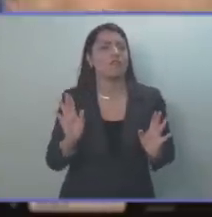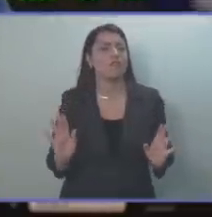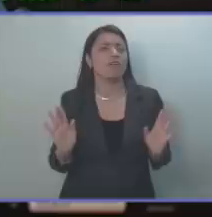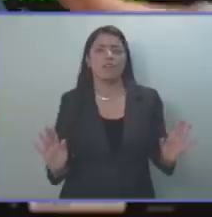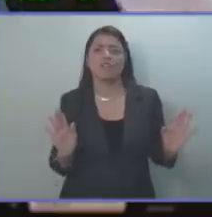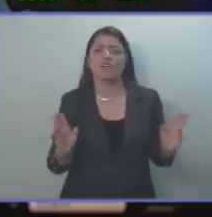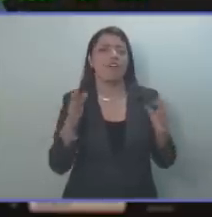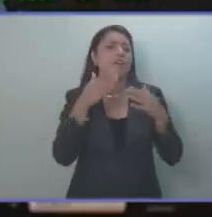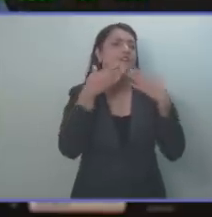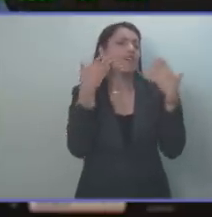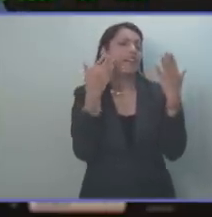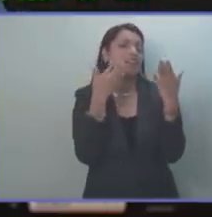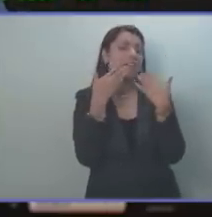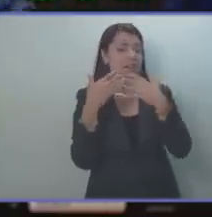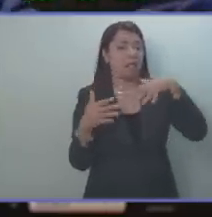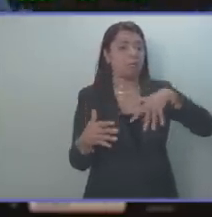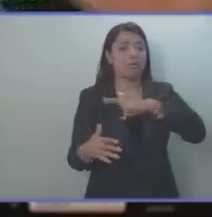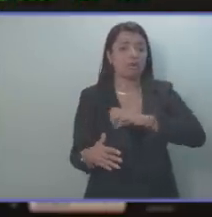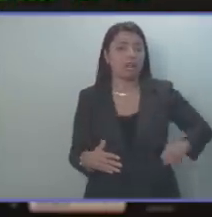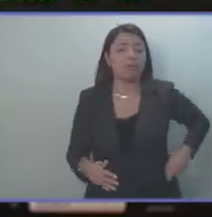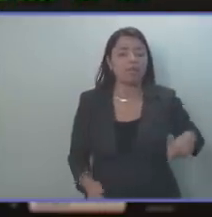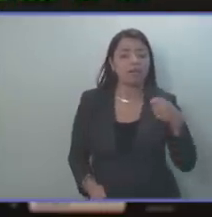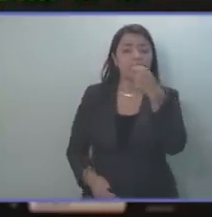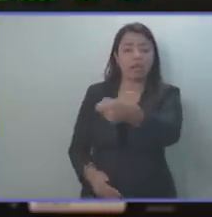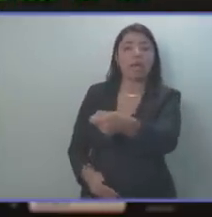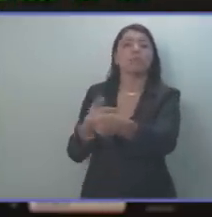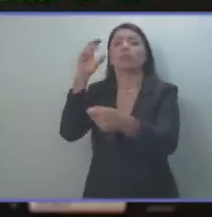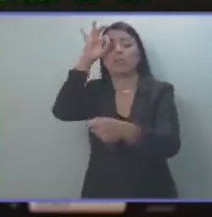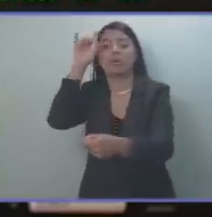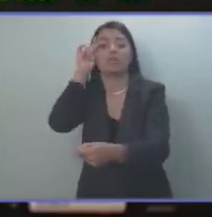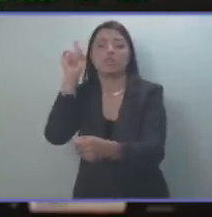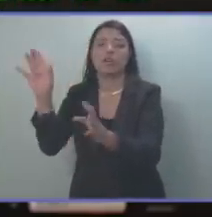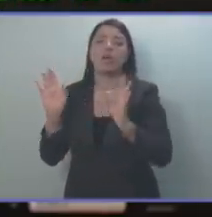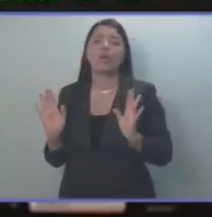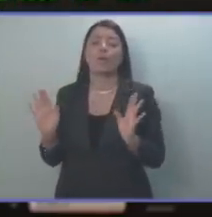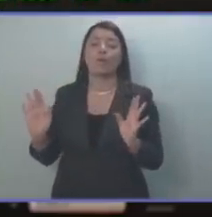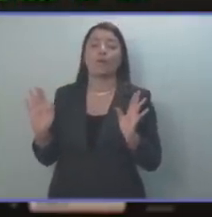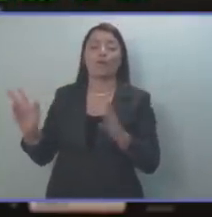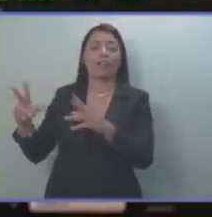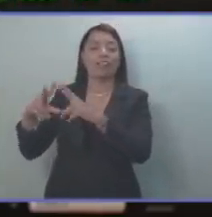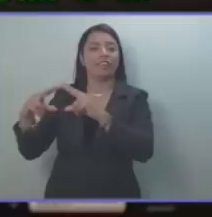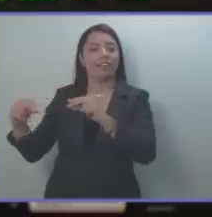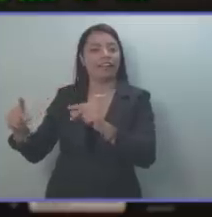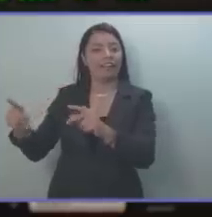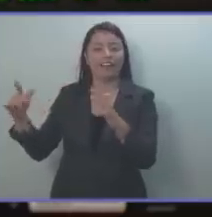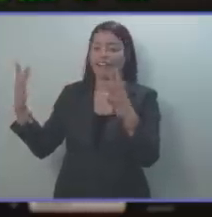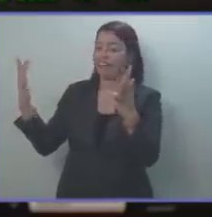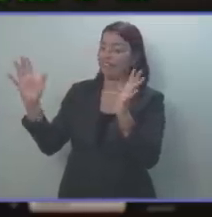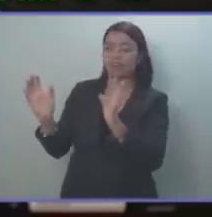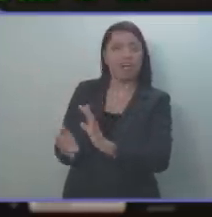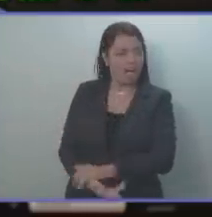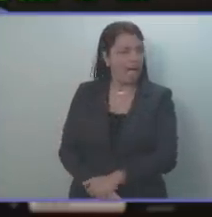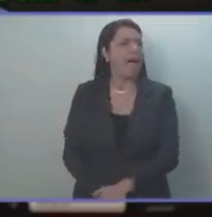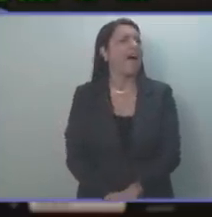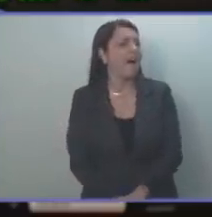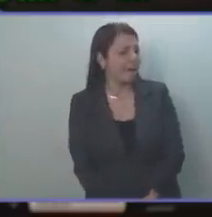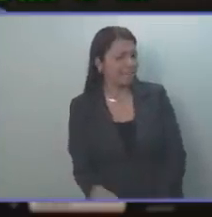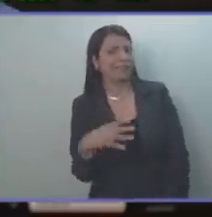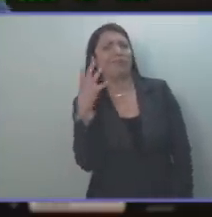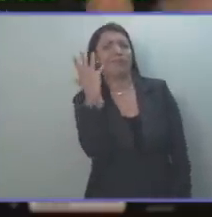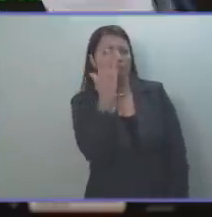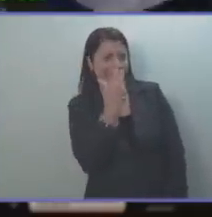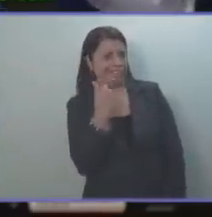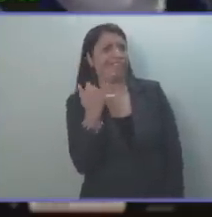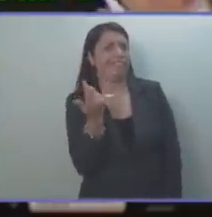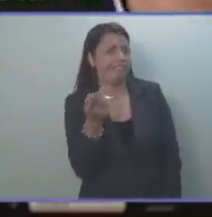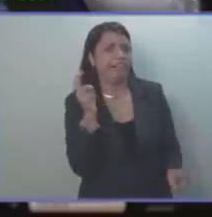a costillas del pueblo salvadoreño en Nicaragua. Qué bonito venir a hablar aquí de solvencia moral.